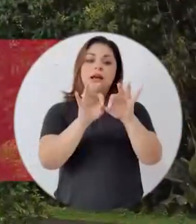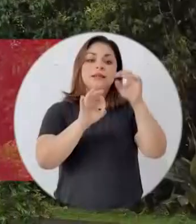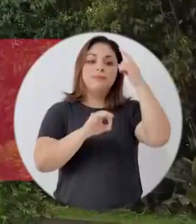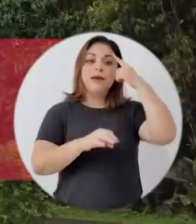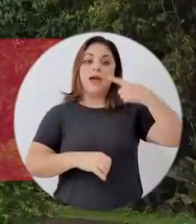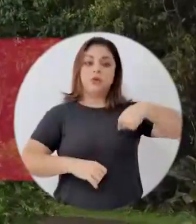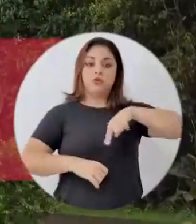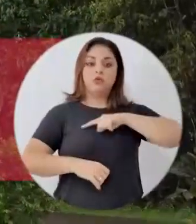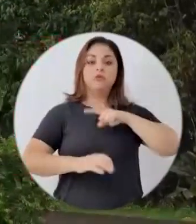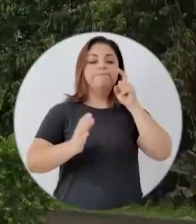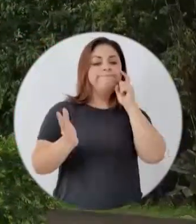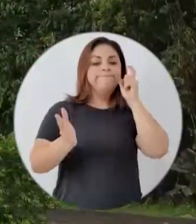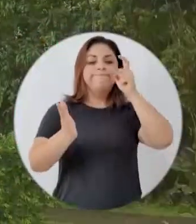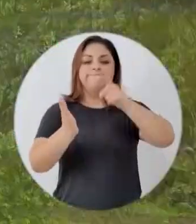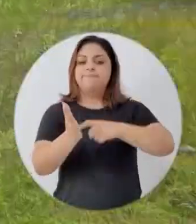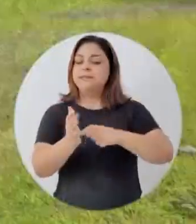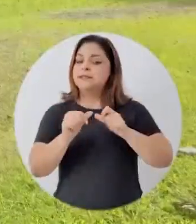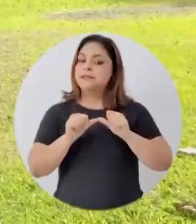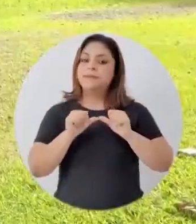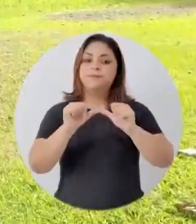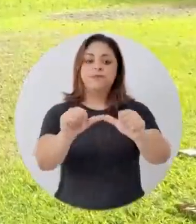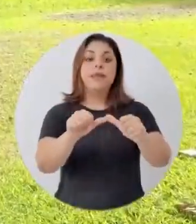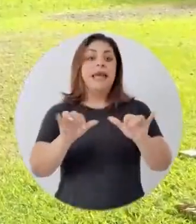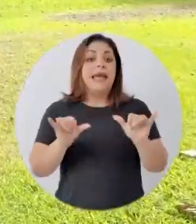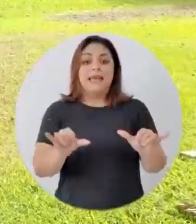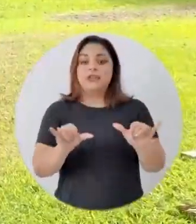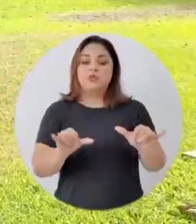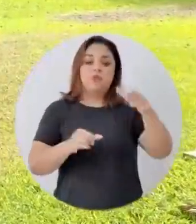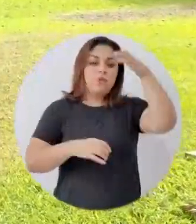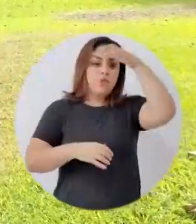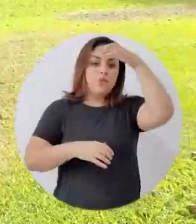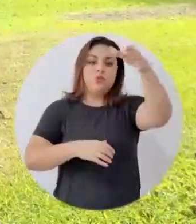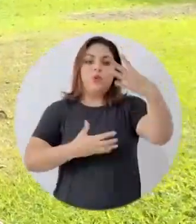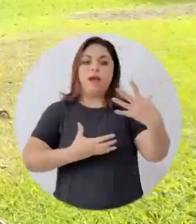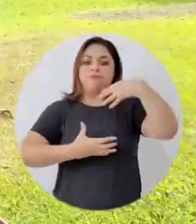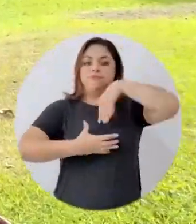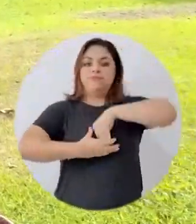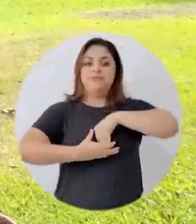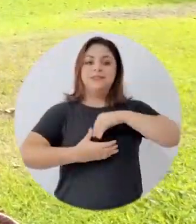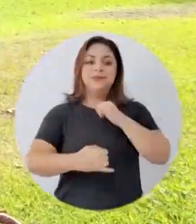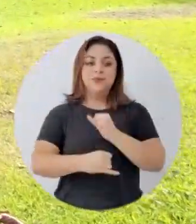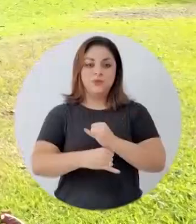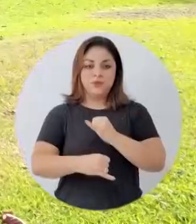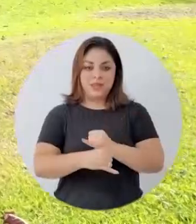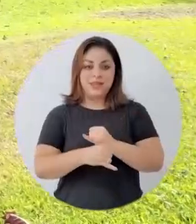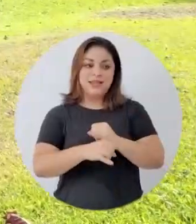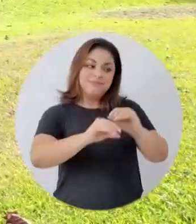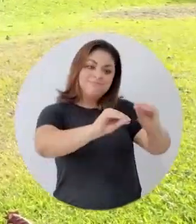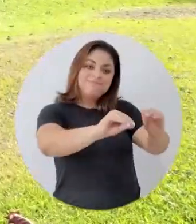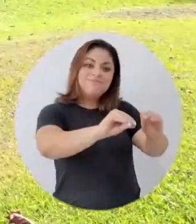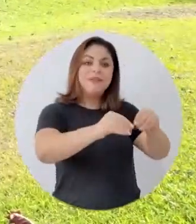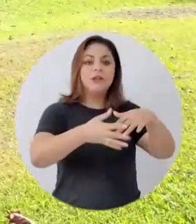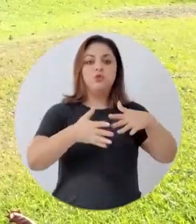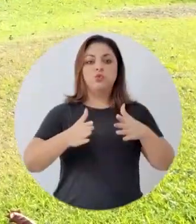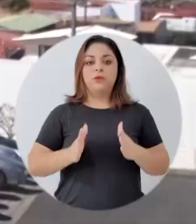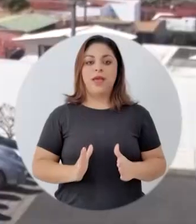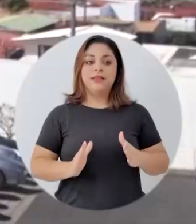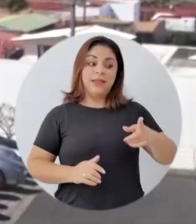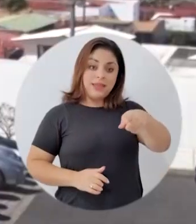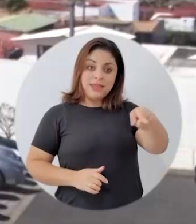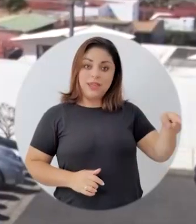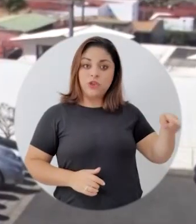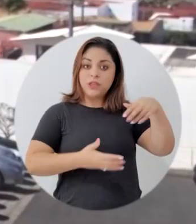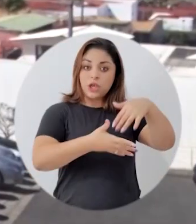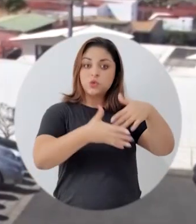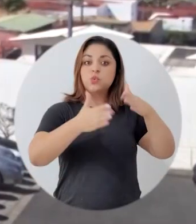este reconocimiento lo mantengamos, pero es parte de la cultura institucional llevar esta información a los